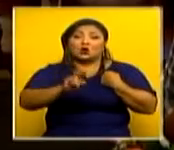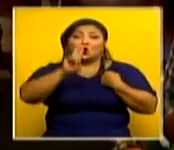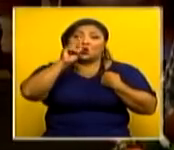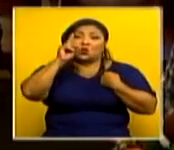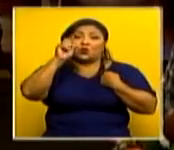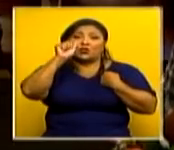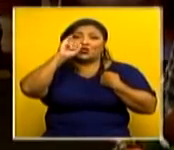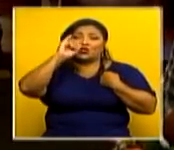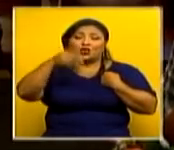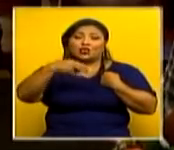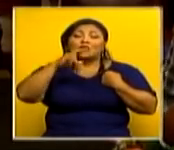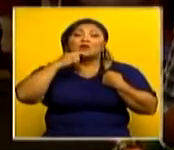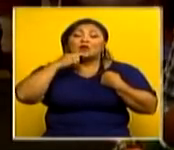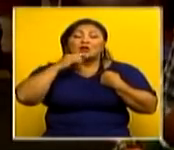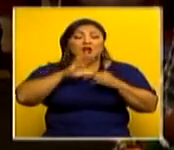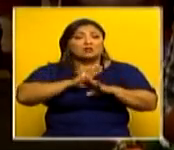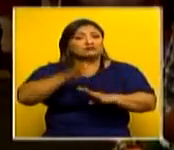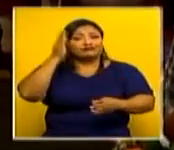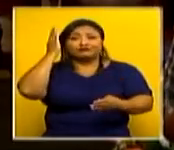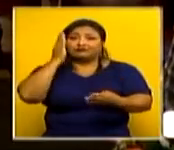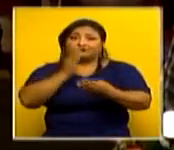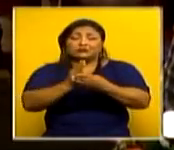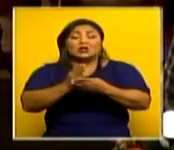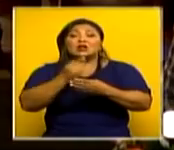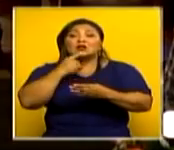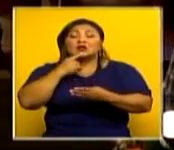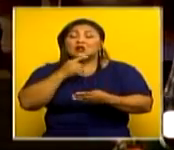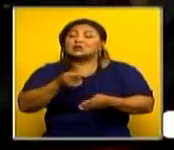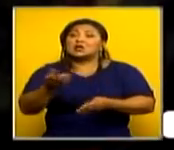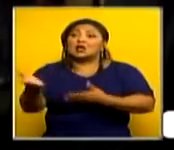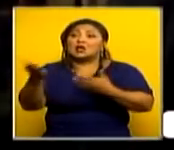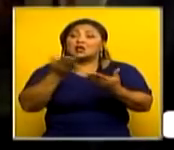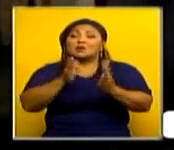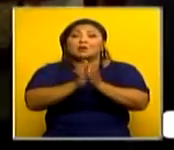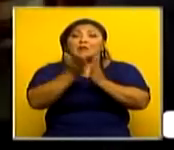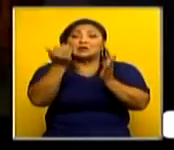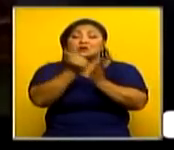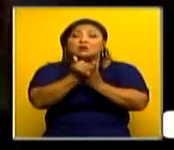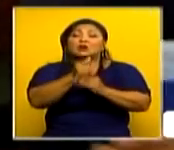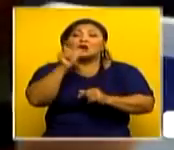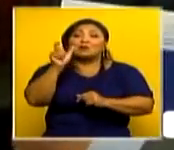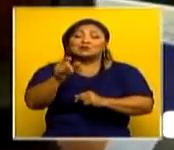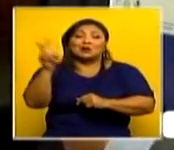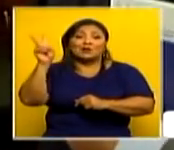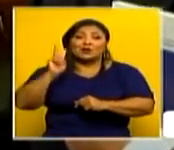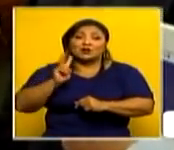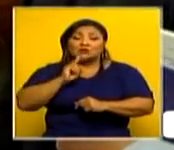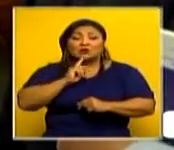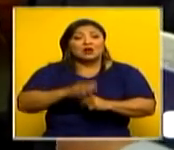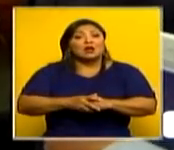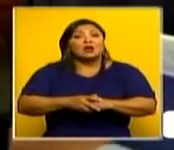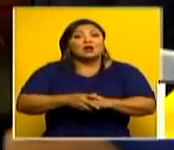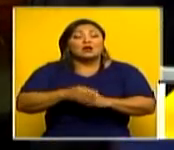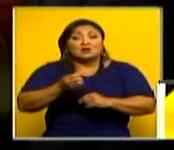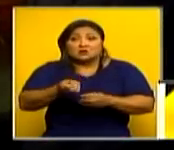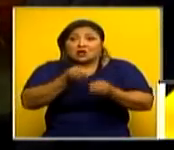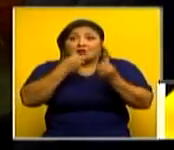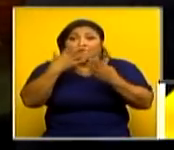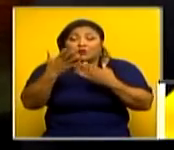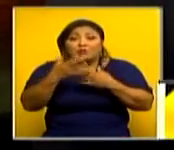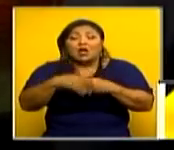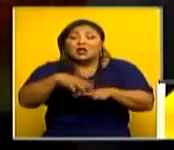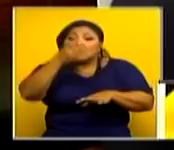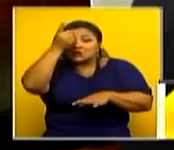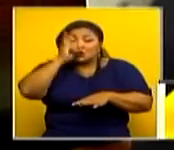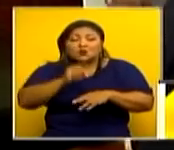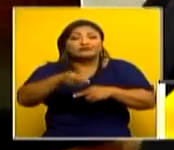decidió dejar sin efecto la exigencia de pedir pasaporte para los ciudadanos venezolanos. En la Cancillería señalaron que dicha decisión